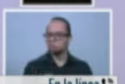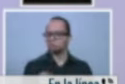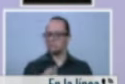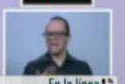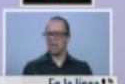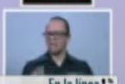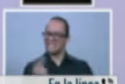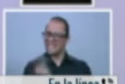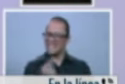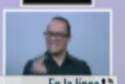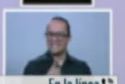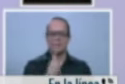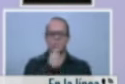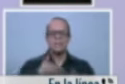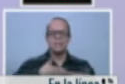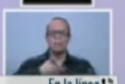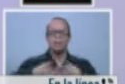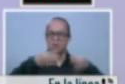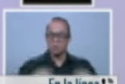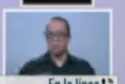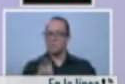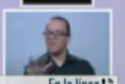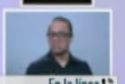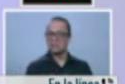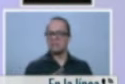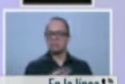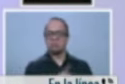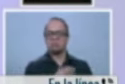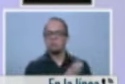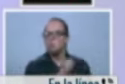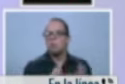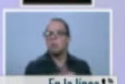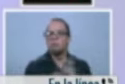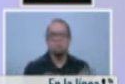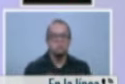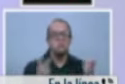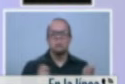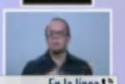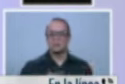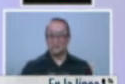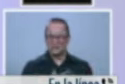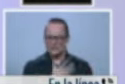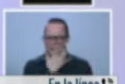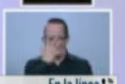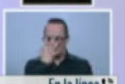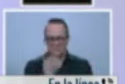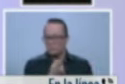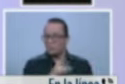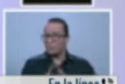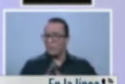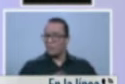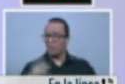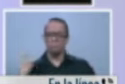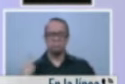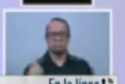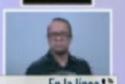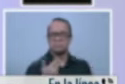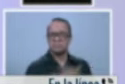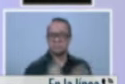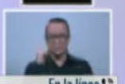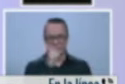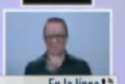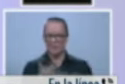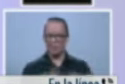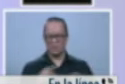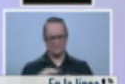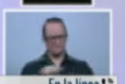es justamente el espacio que tienen para estar tratando de hacer llegar al electorado cuáles son sus propuestas, cuáles son los elementos con los cuales pretenden